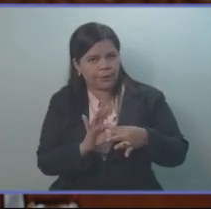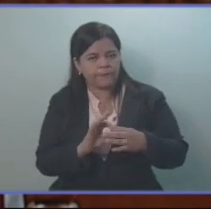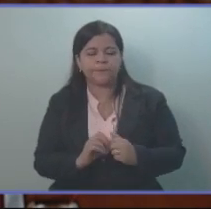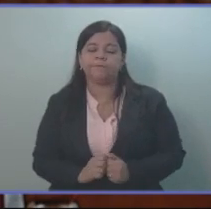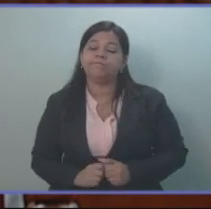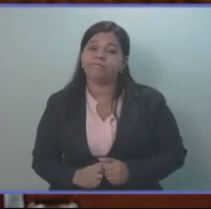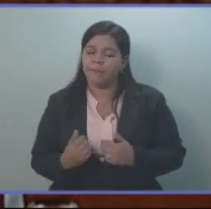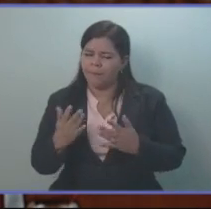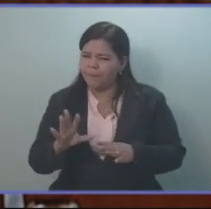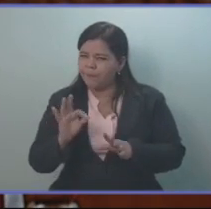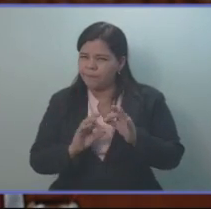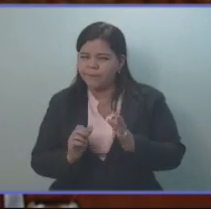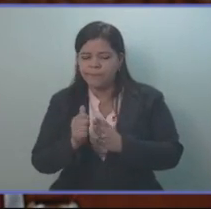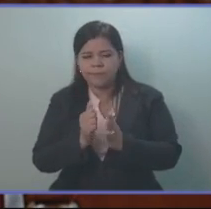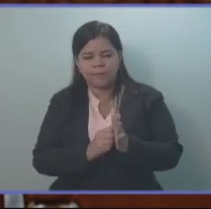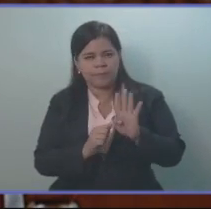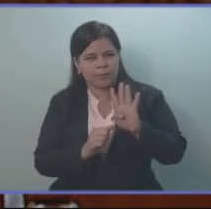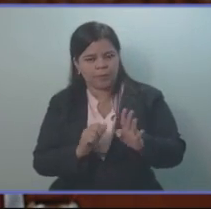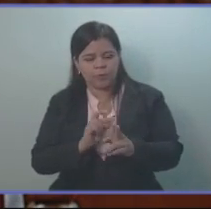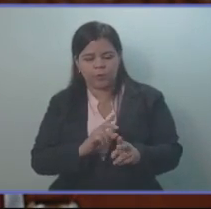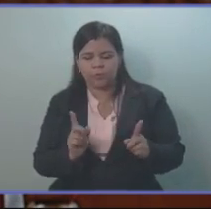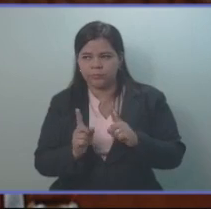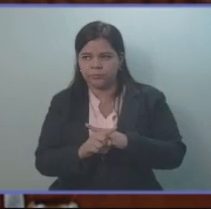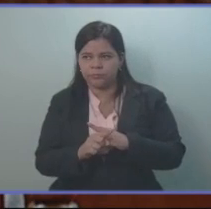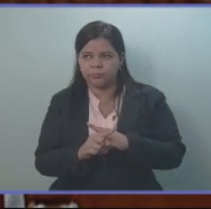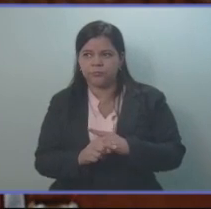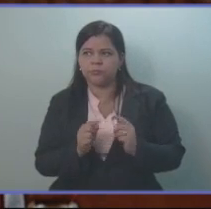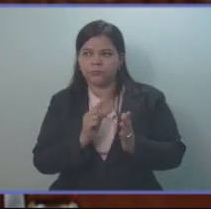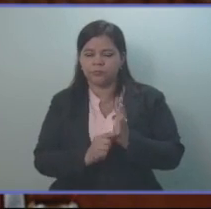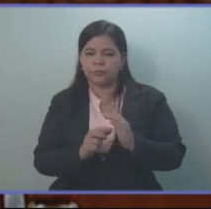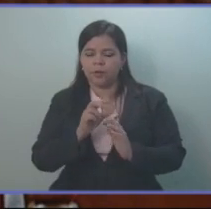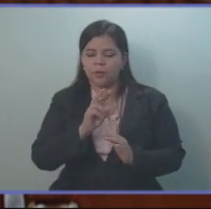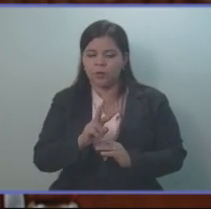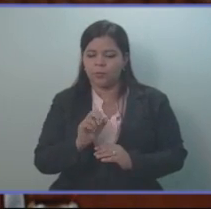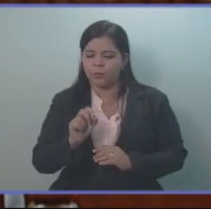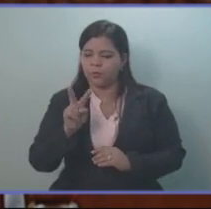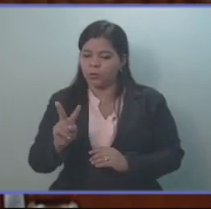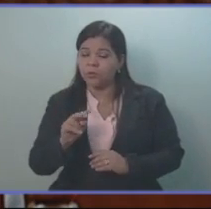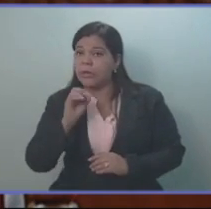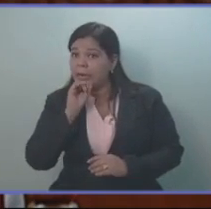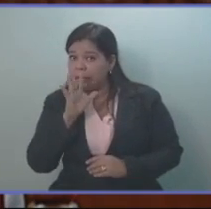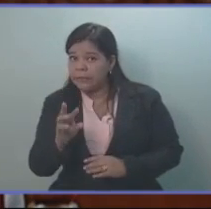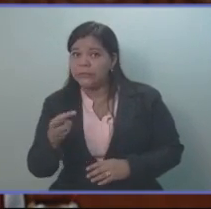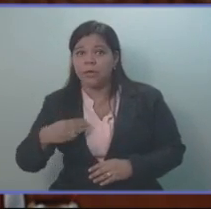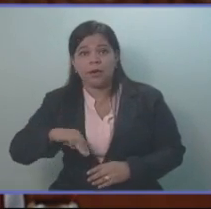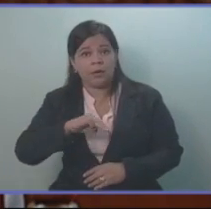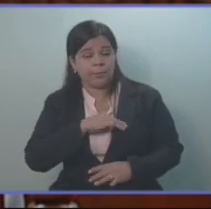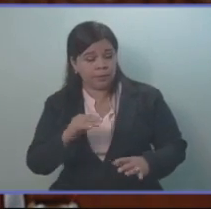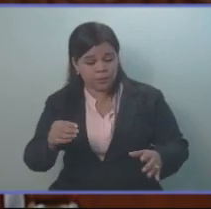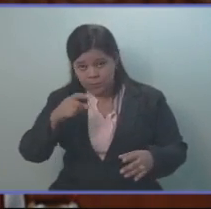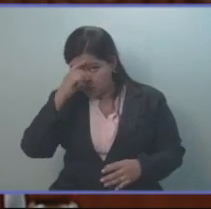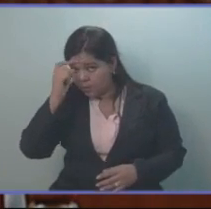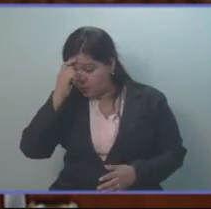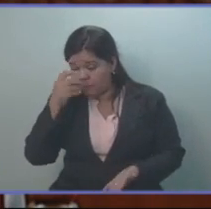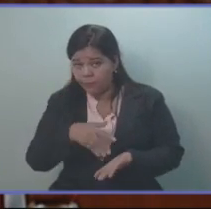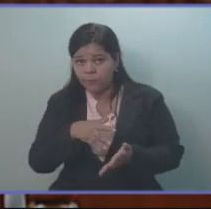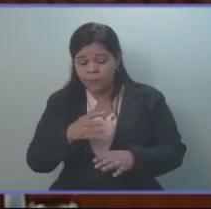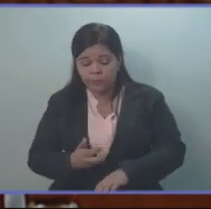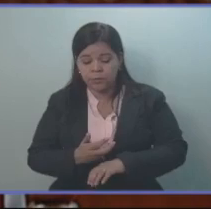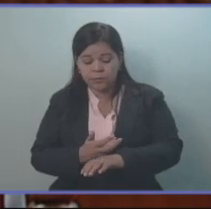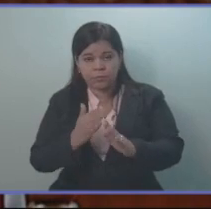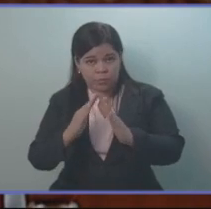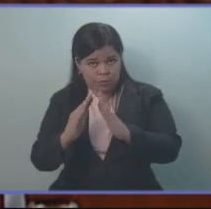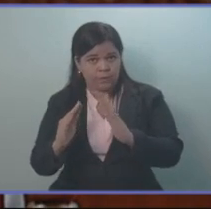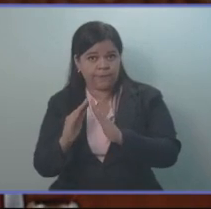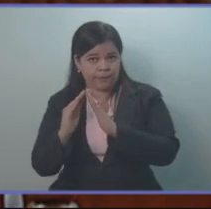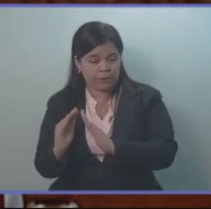Modificándose, entre otros, el artículo 4, numeral 2.2, el cual establece que el Ministerio de Obras Públicas, Transporte y Vivienda y